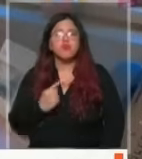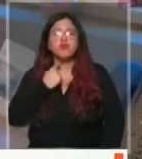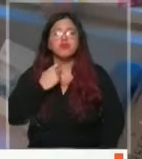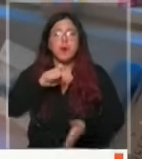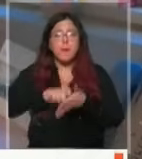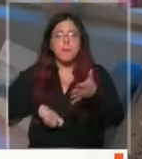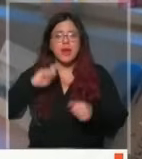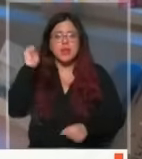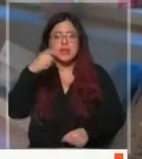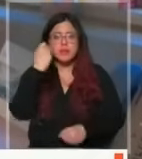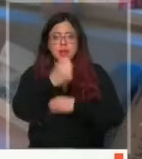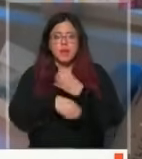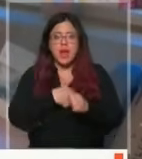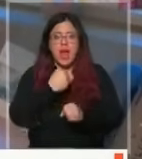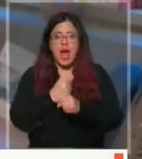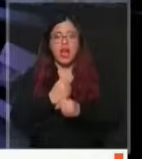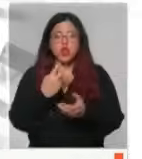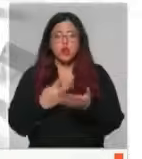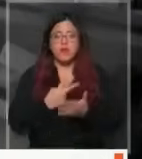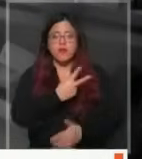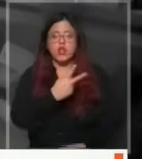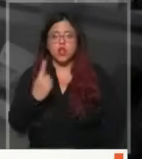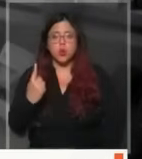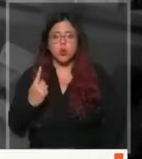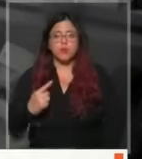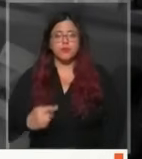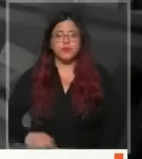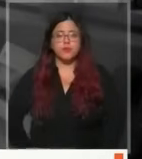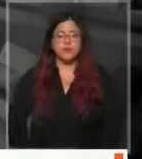año de 2021.